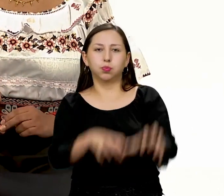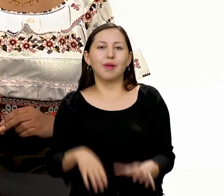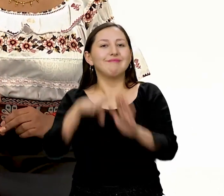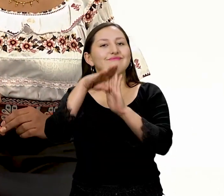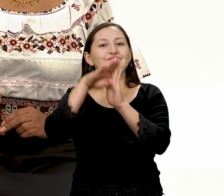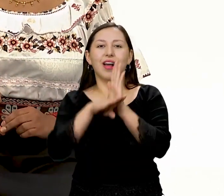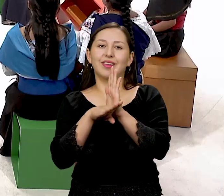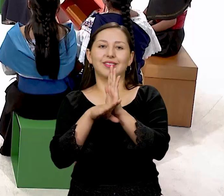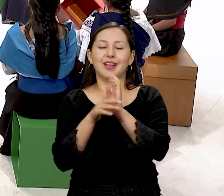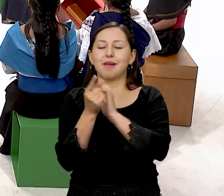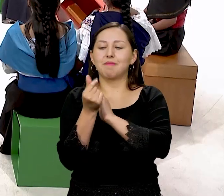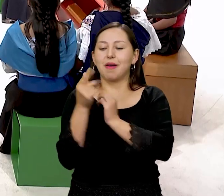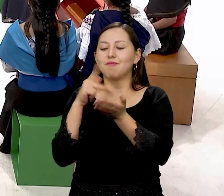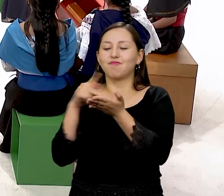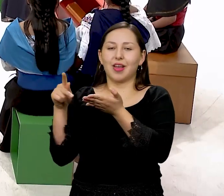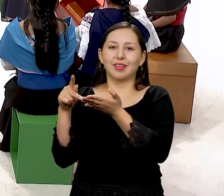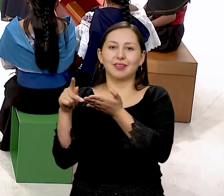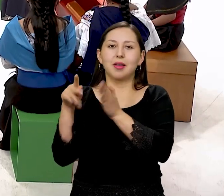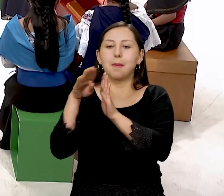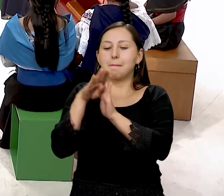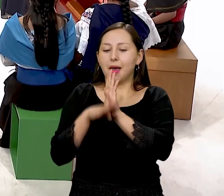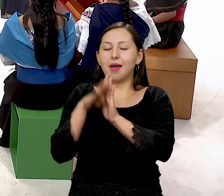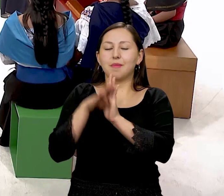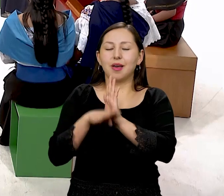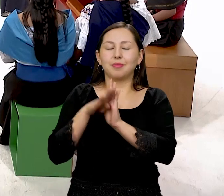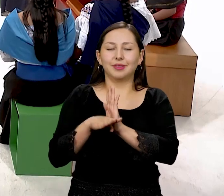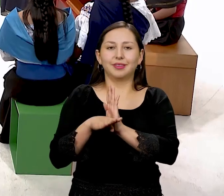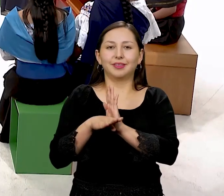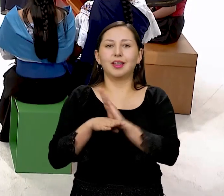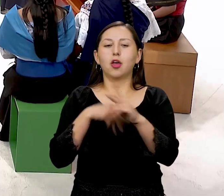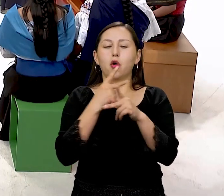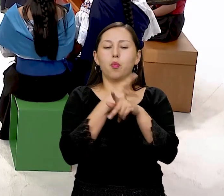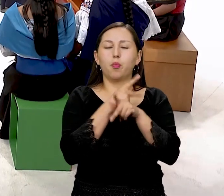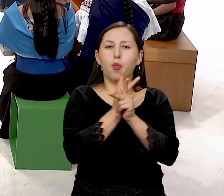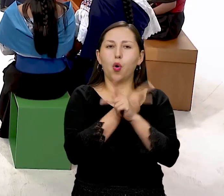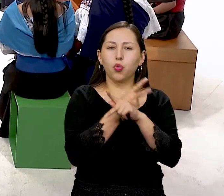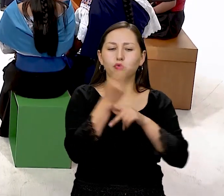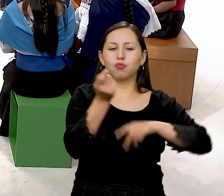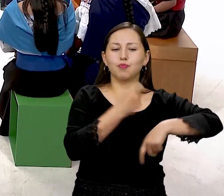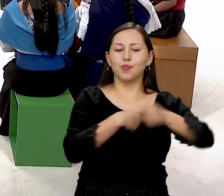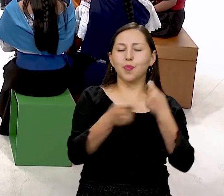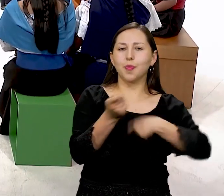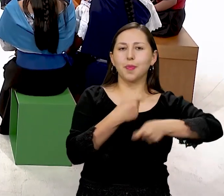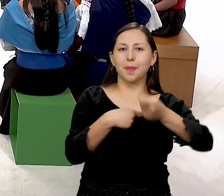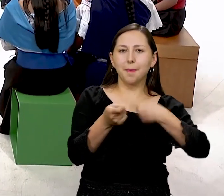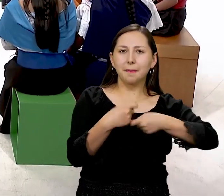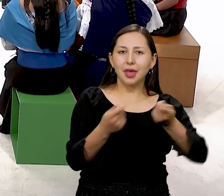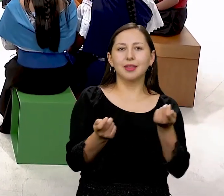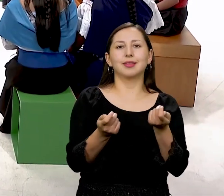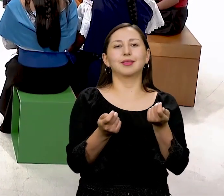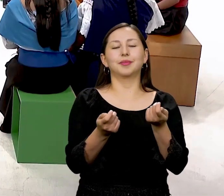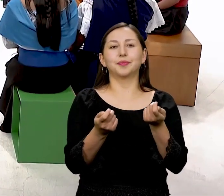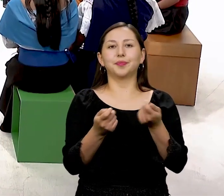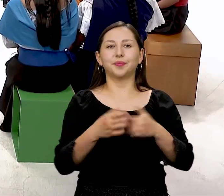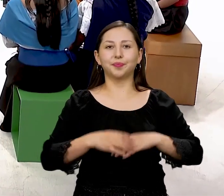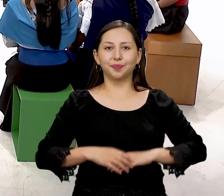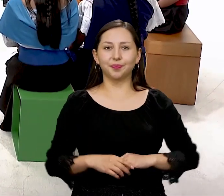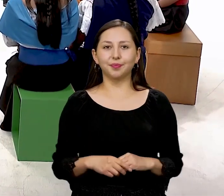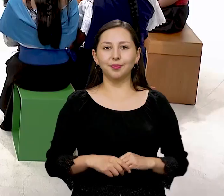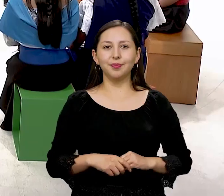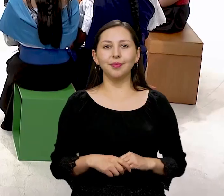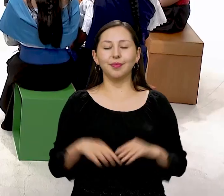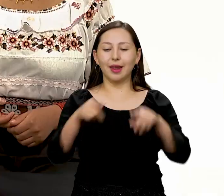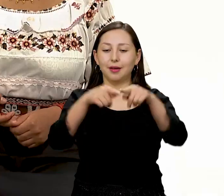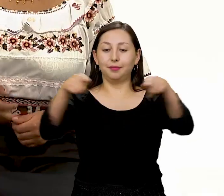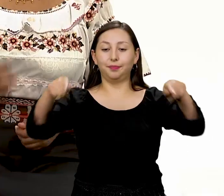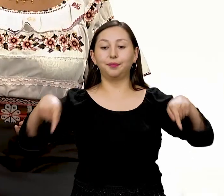más para cosechar. También se reduciría el número de granos que necesita por